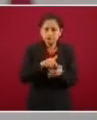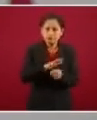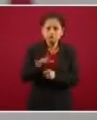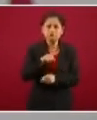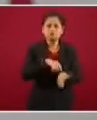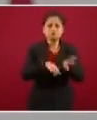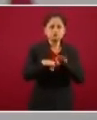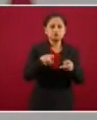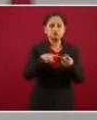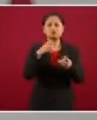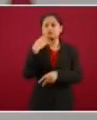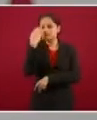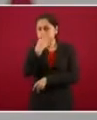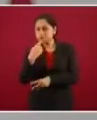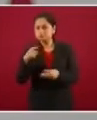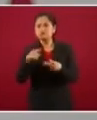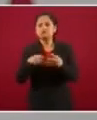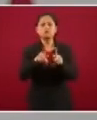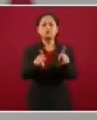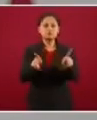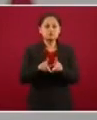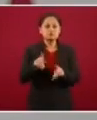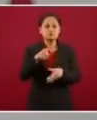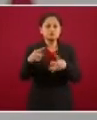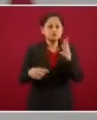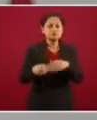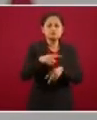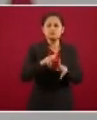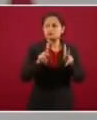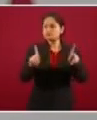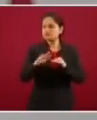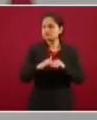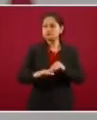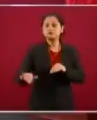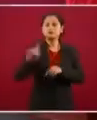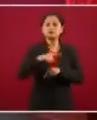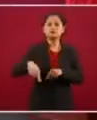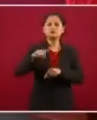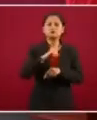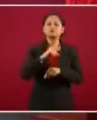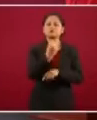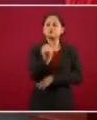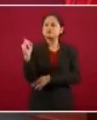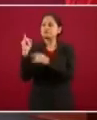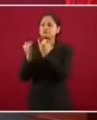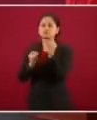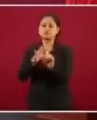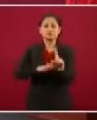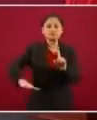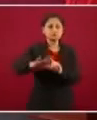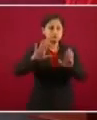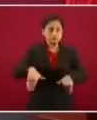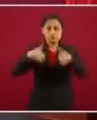las escuelas, las plazas públicas, las playas, los jardines. Todo el espacio